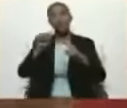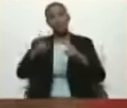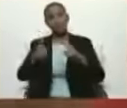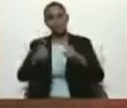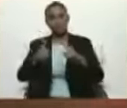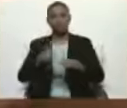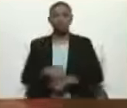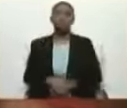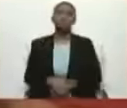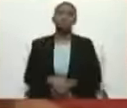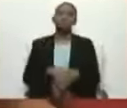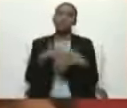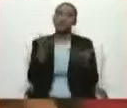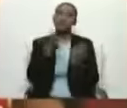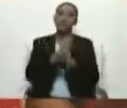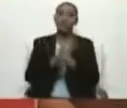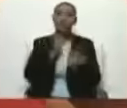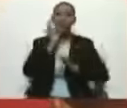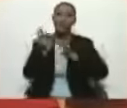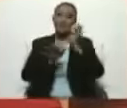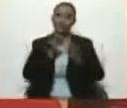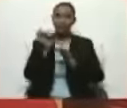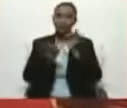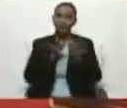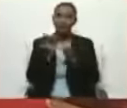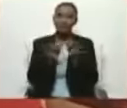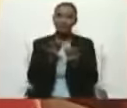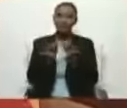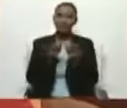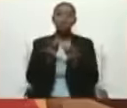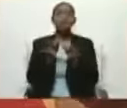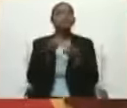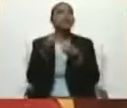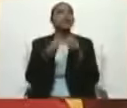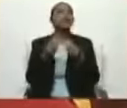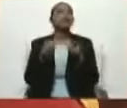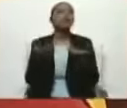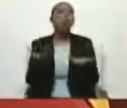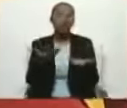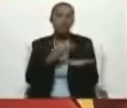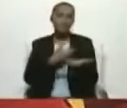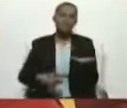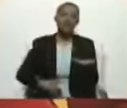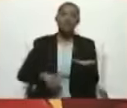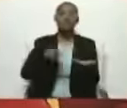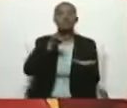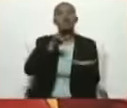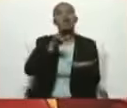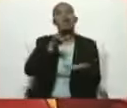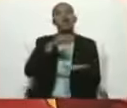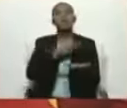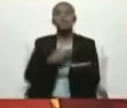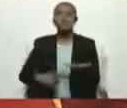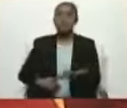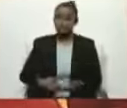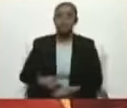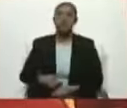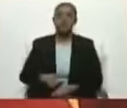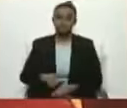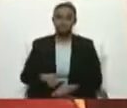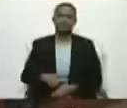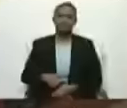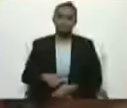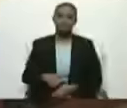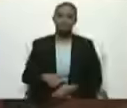lo ha instruido el presidente de esta organización política y presidente de la República, Nicolás Maduro. Ha dicho que esta estructura